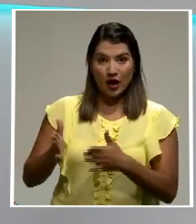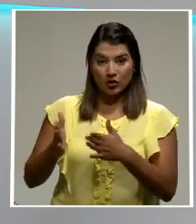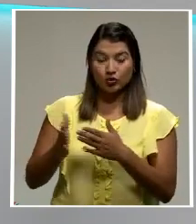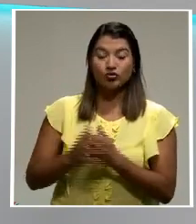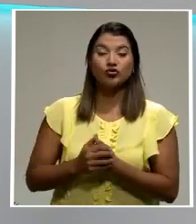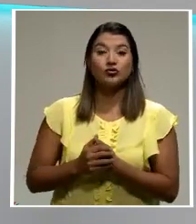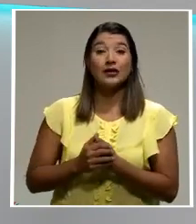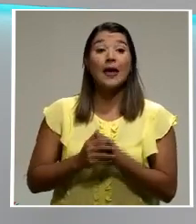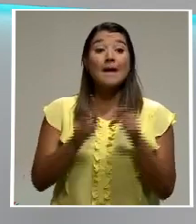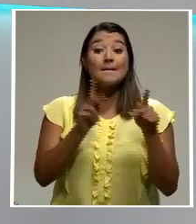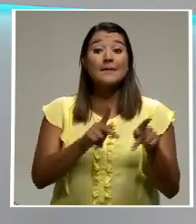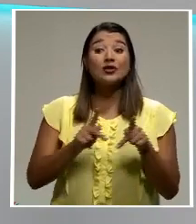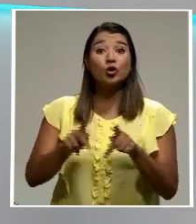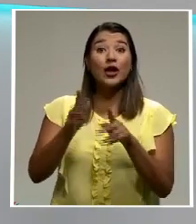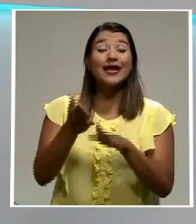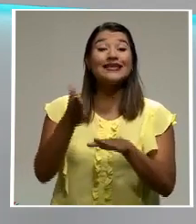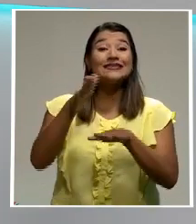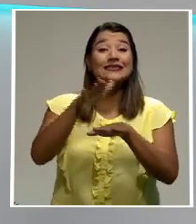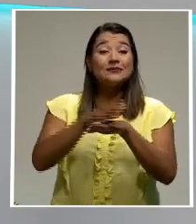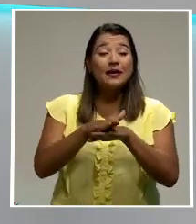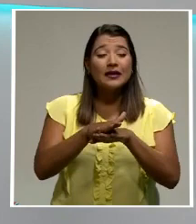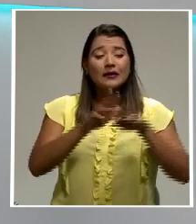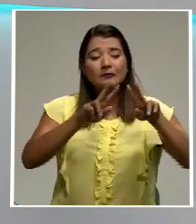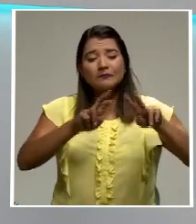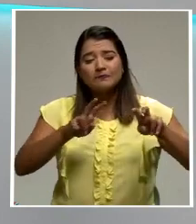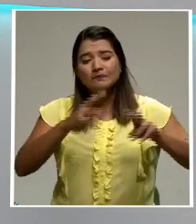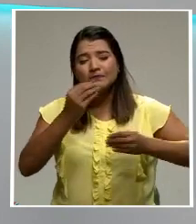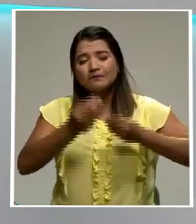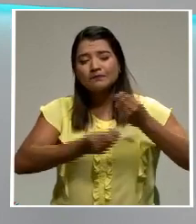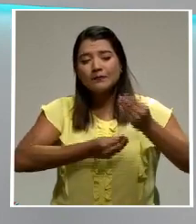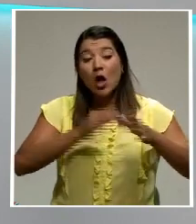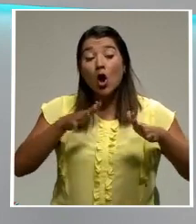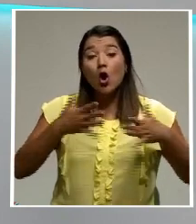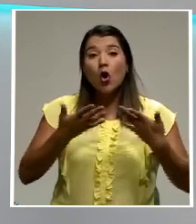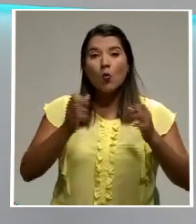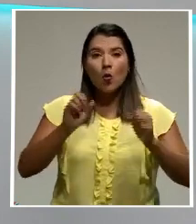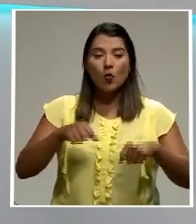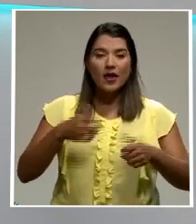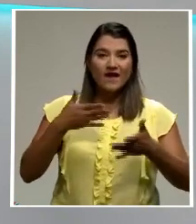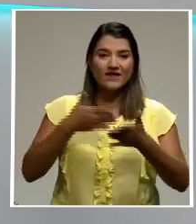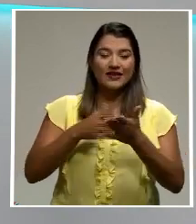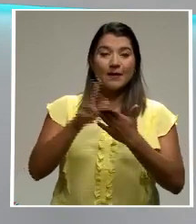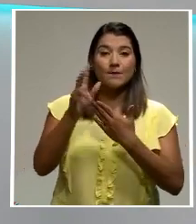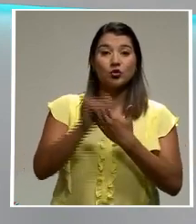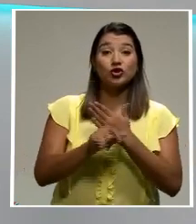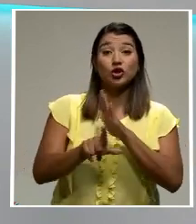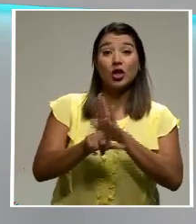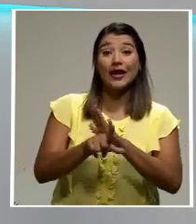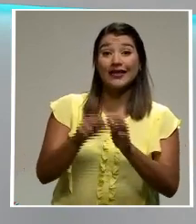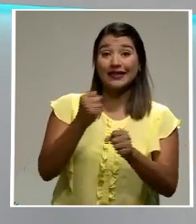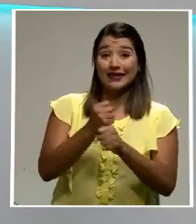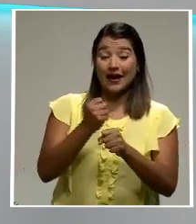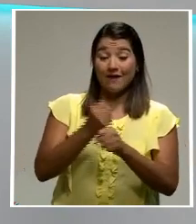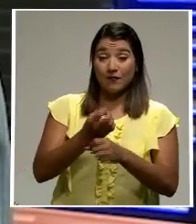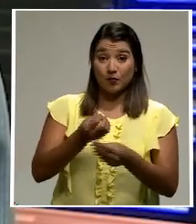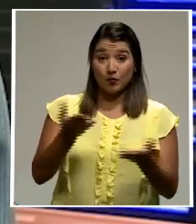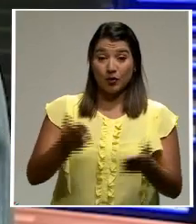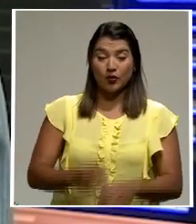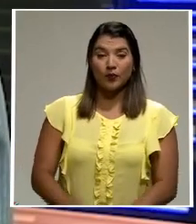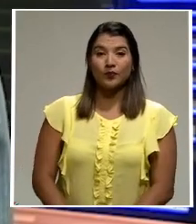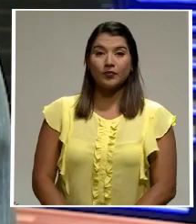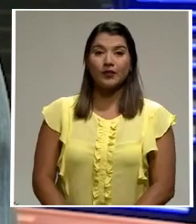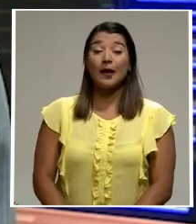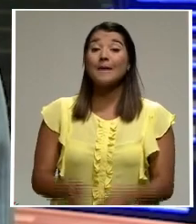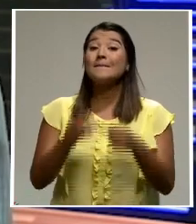expertos analizan cómo esto podría perjudicar el proyecto de ley de empleo público. La